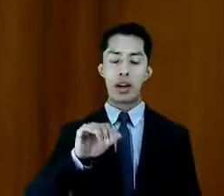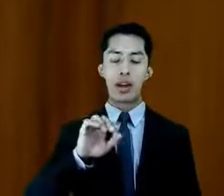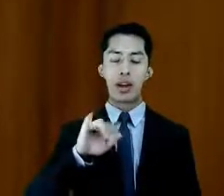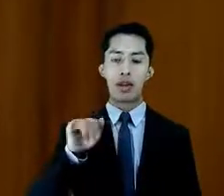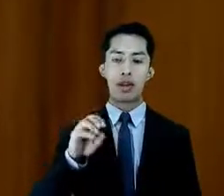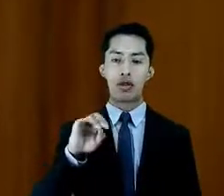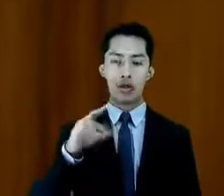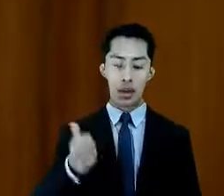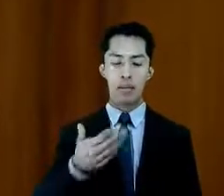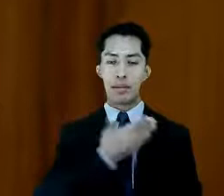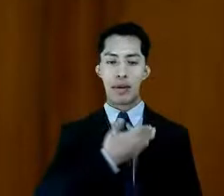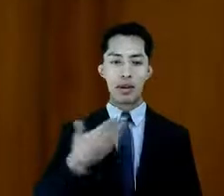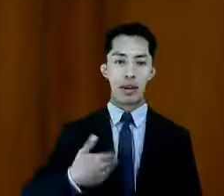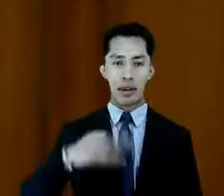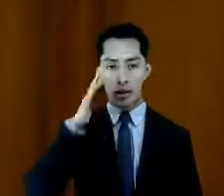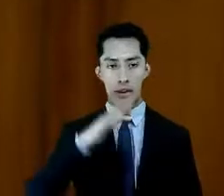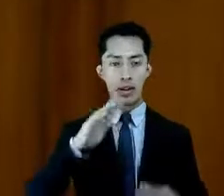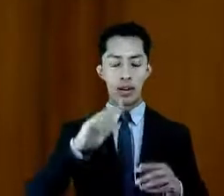Rocha, presidente de la honorable